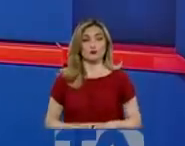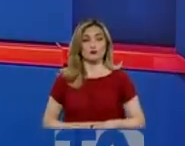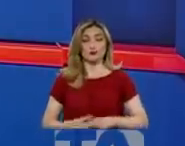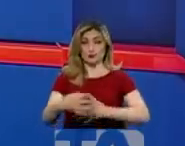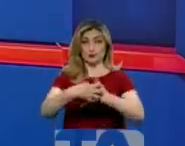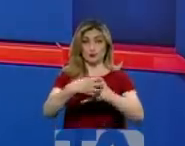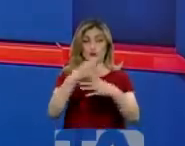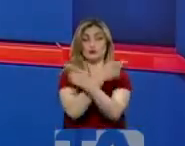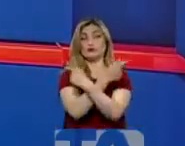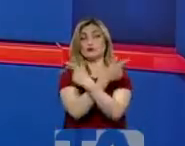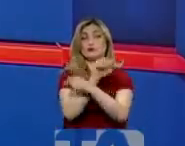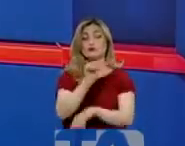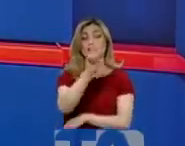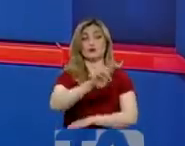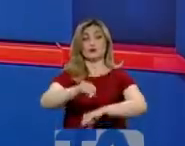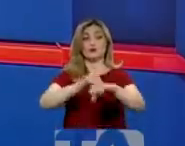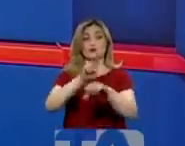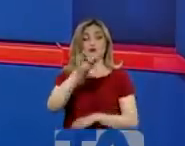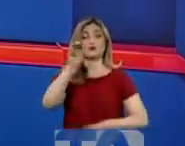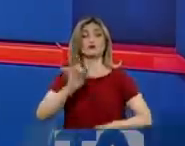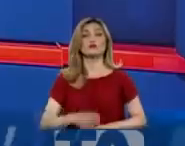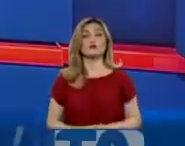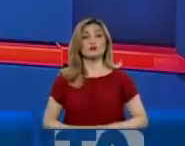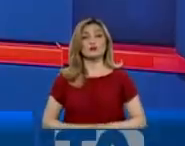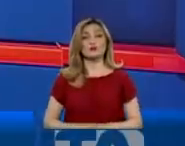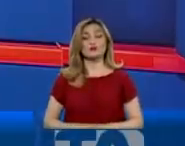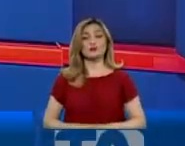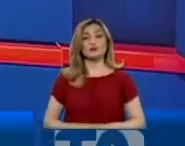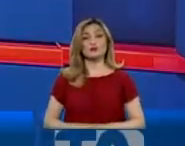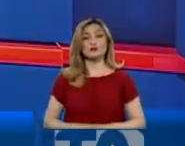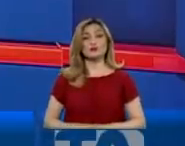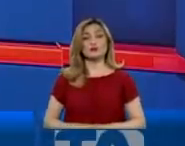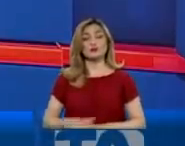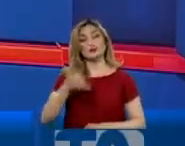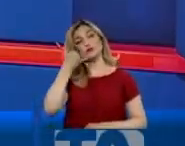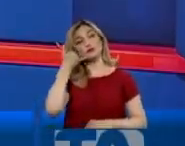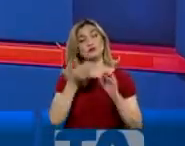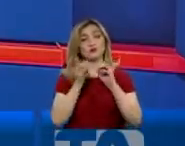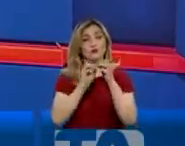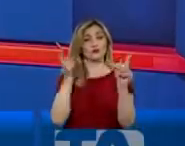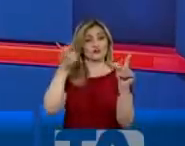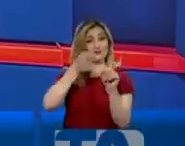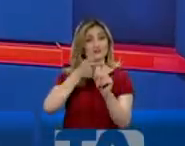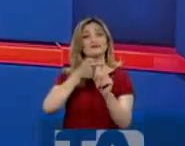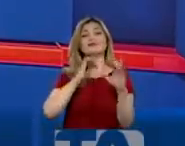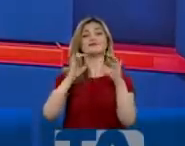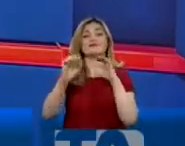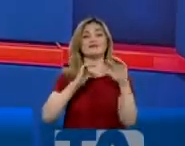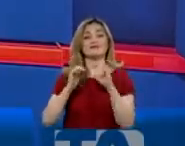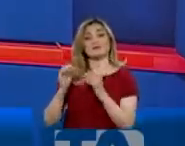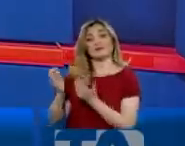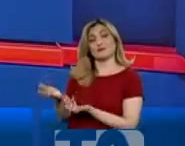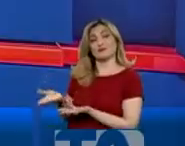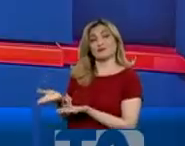el instagram y en el twitter somos arroba 24 horas wow también tenemos nuestro número telefónico al cual directamente se puede comunicar con